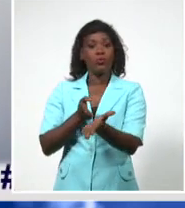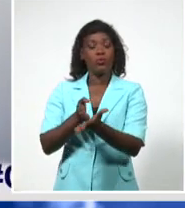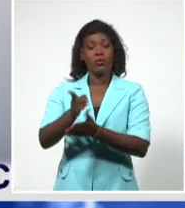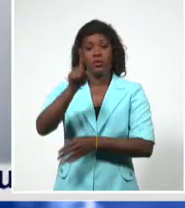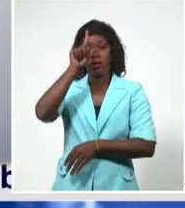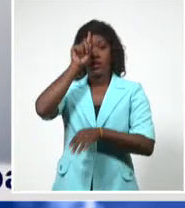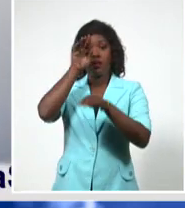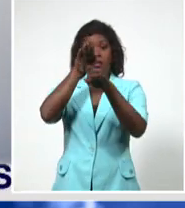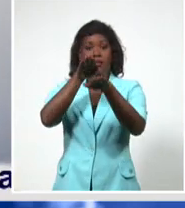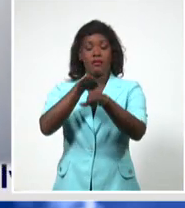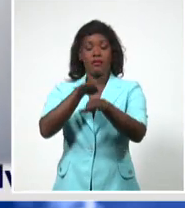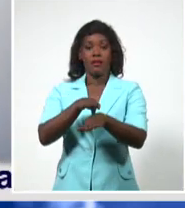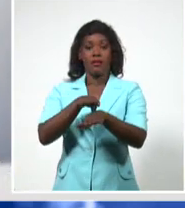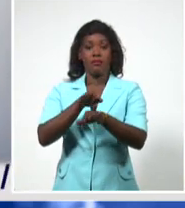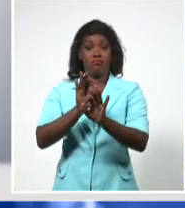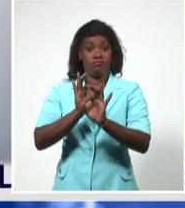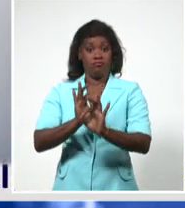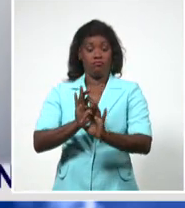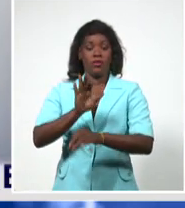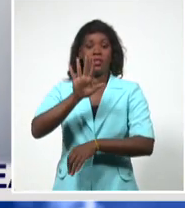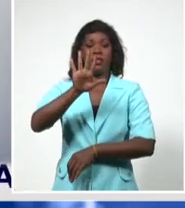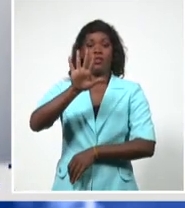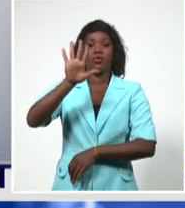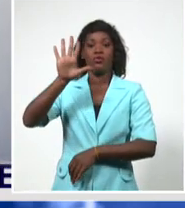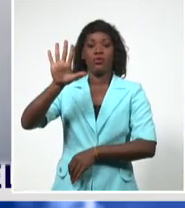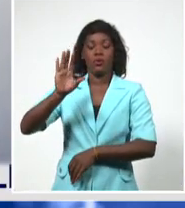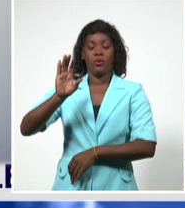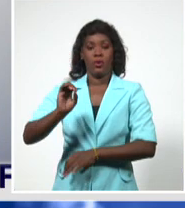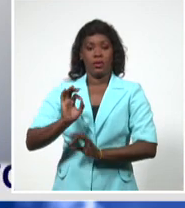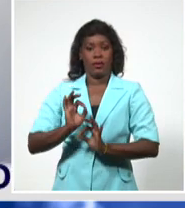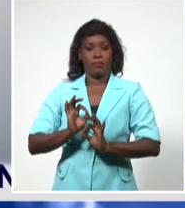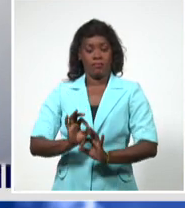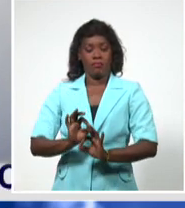ingresados activos 550, que es el